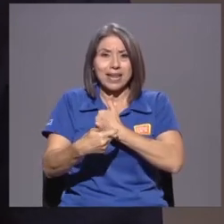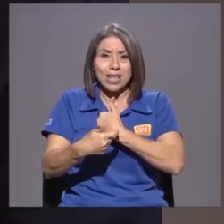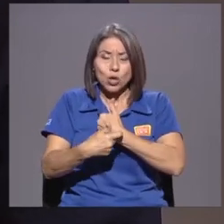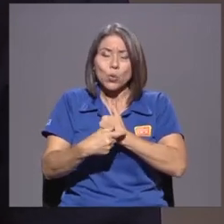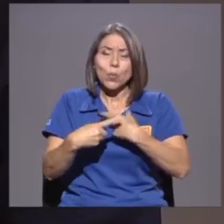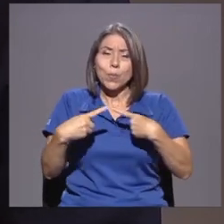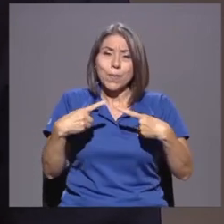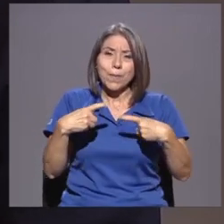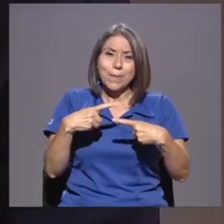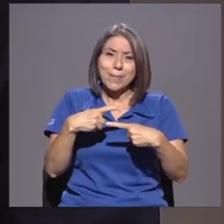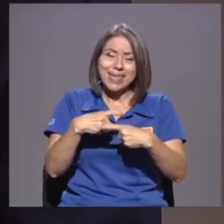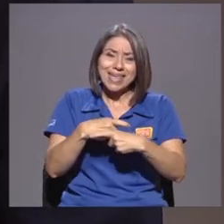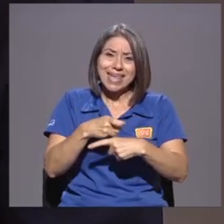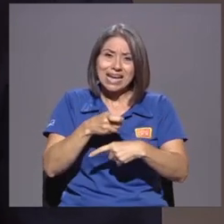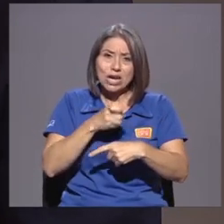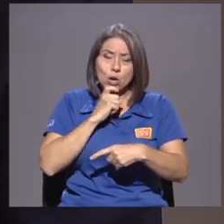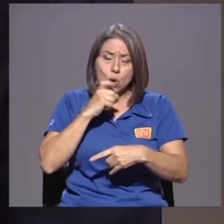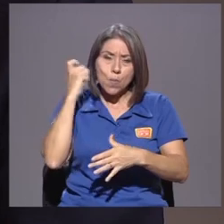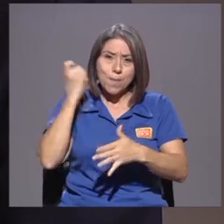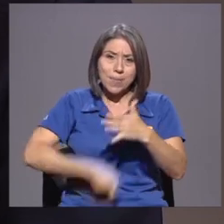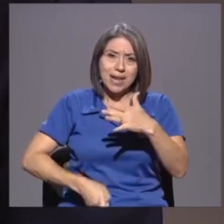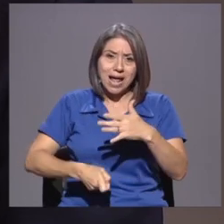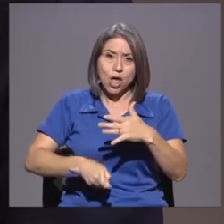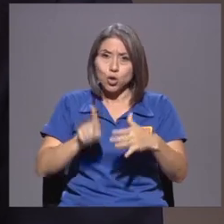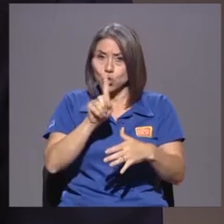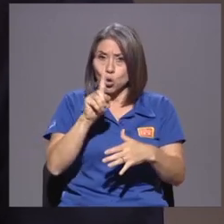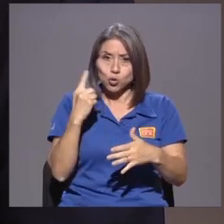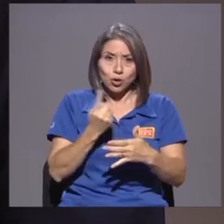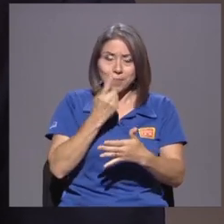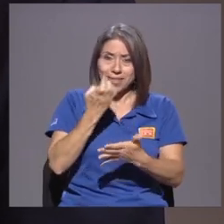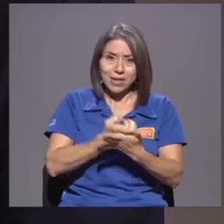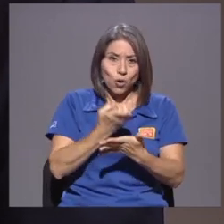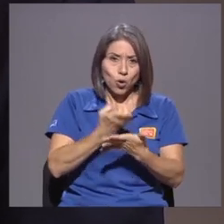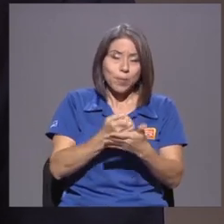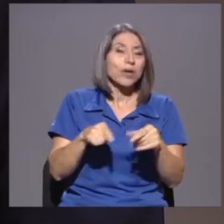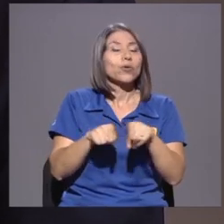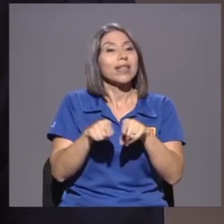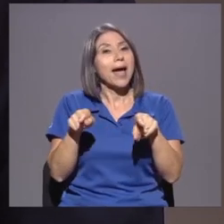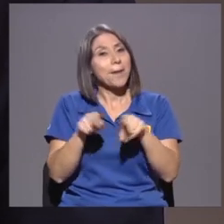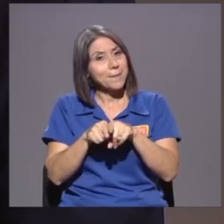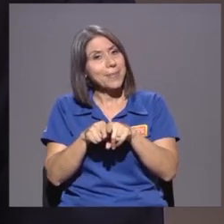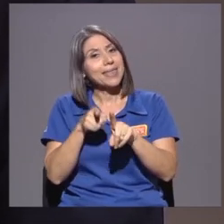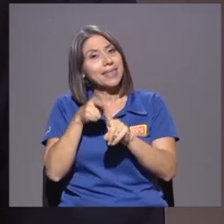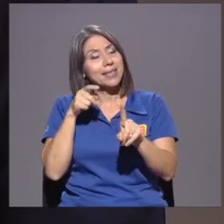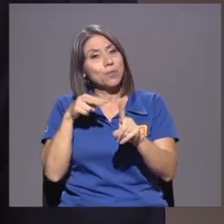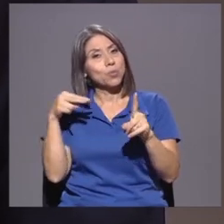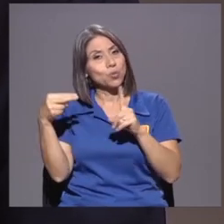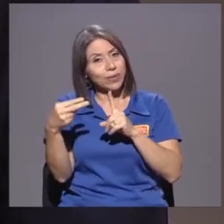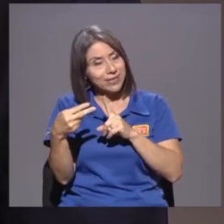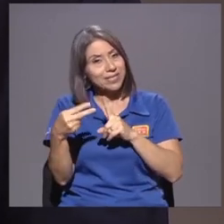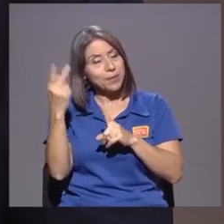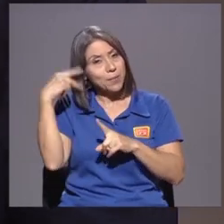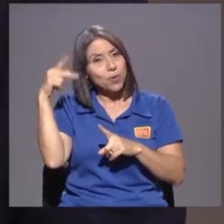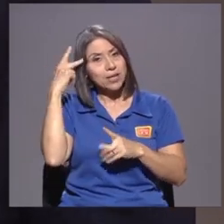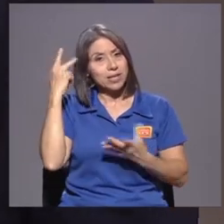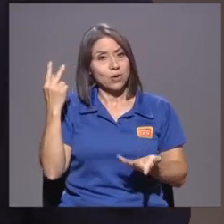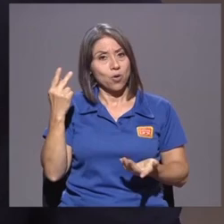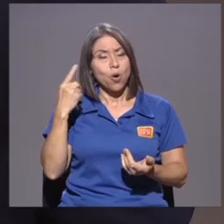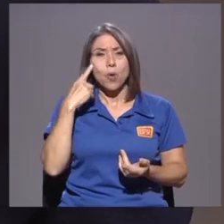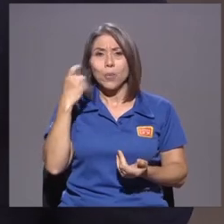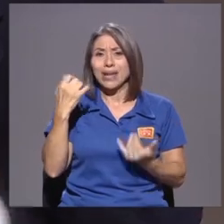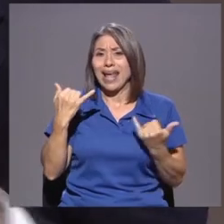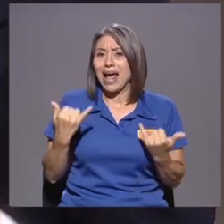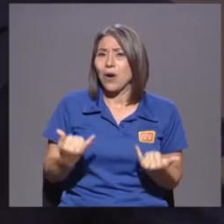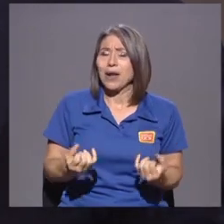complicado desde un punto de vista no sólo económico sino también desde el punto de vista político porque hay una enorme